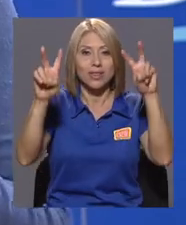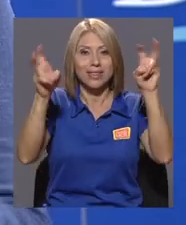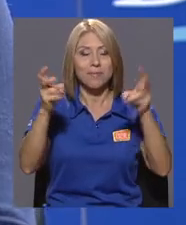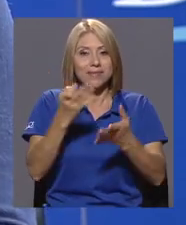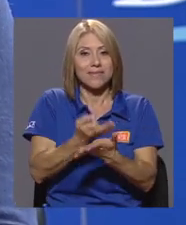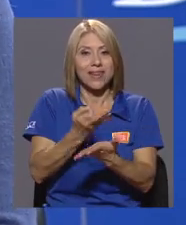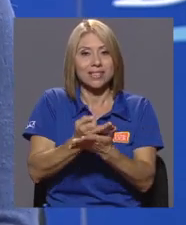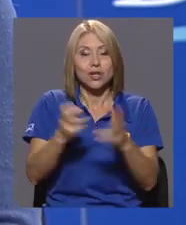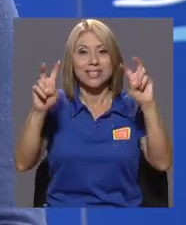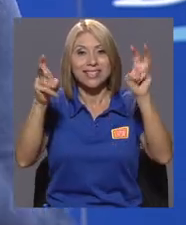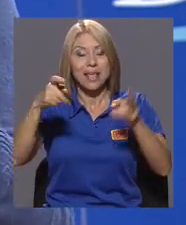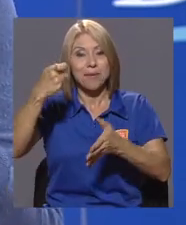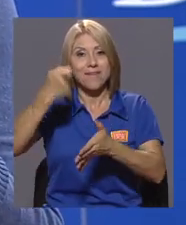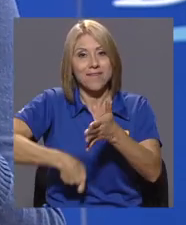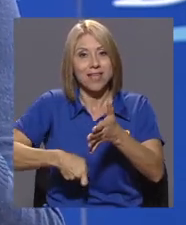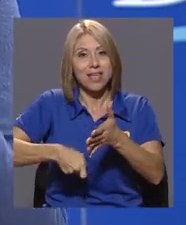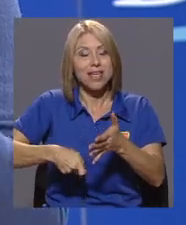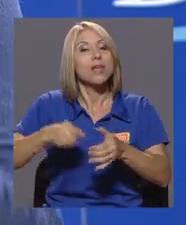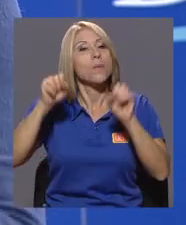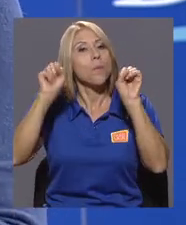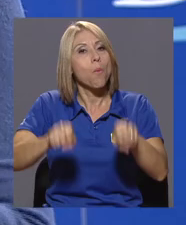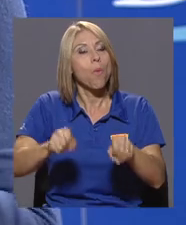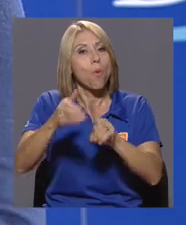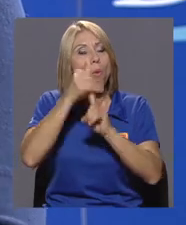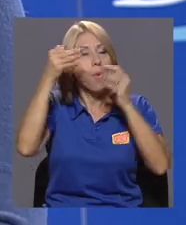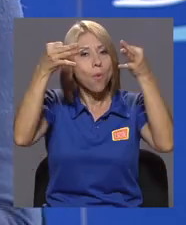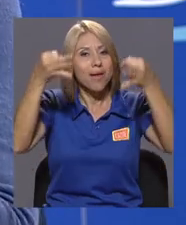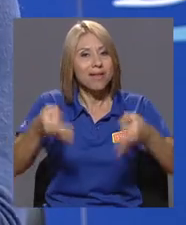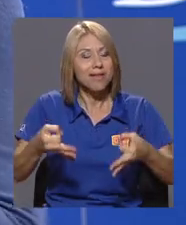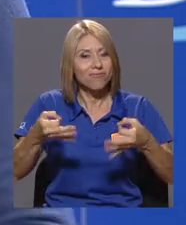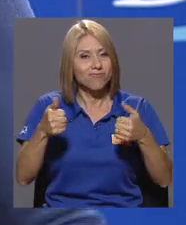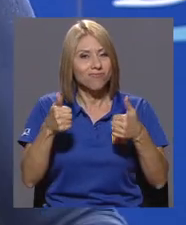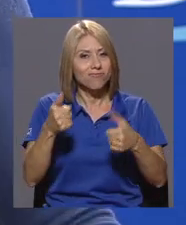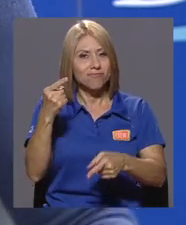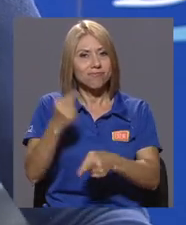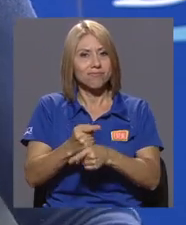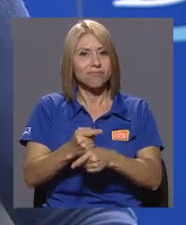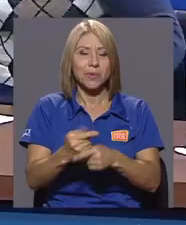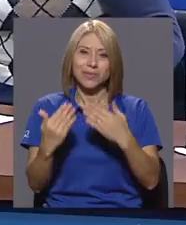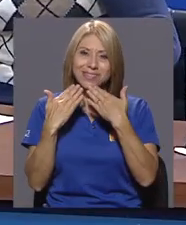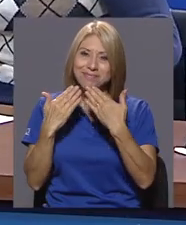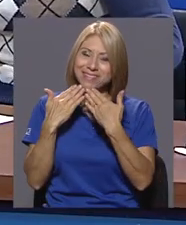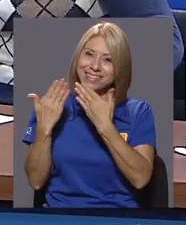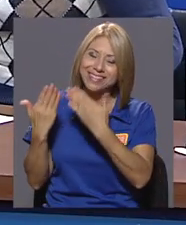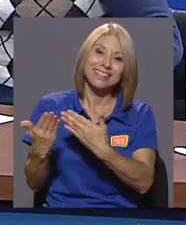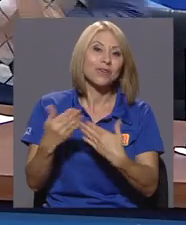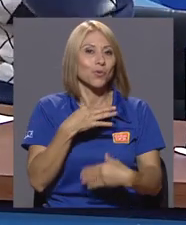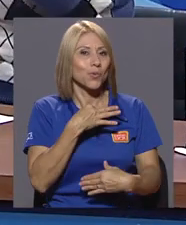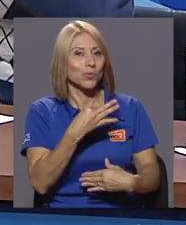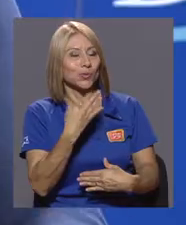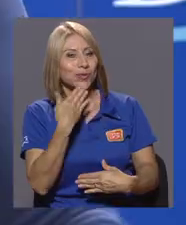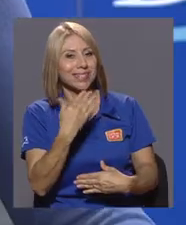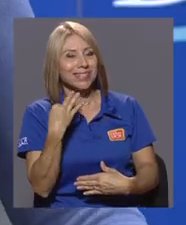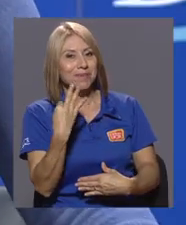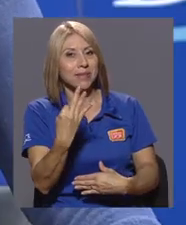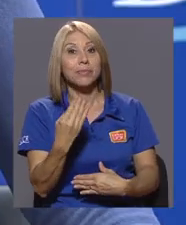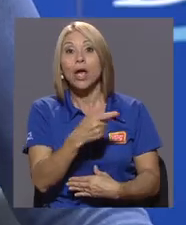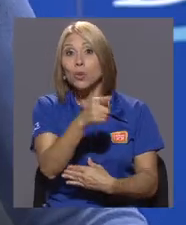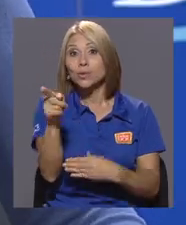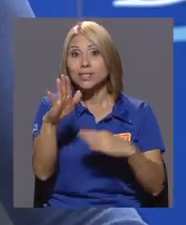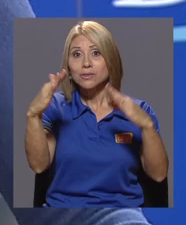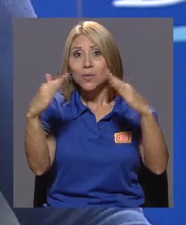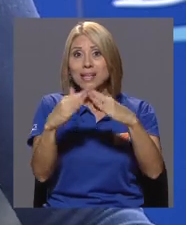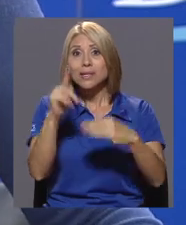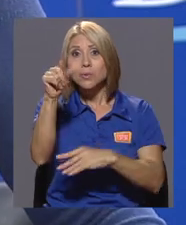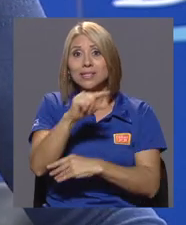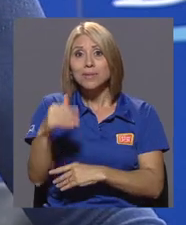temas financieros sobre temas fiscales y podamos tomar decisiones coherentes muchísimas gracias de verdad permitan a ustedes en su